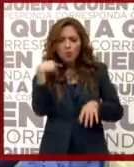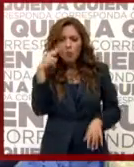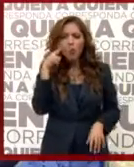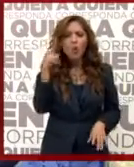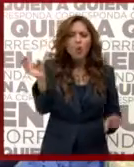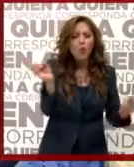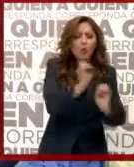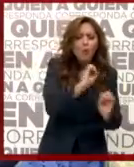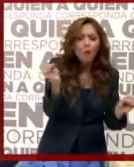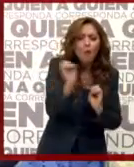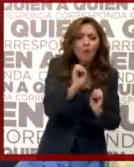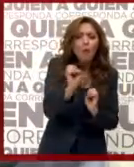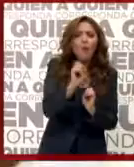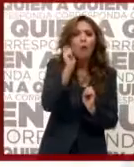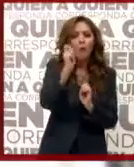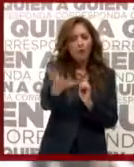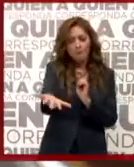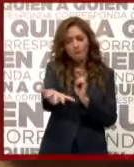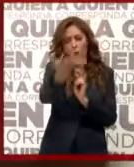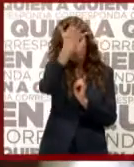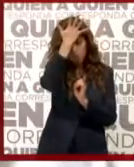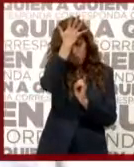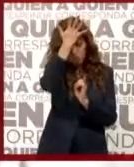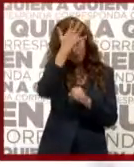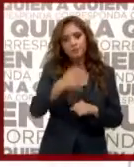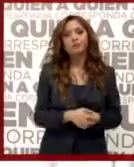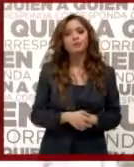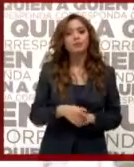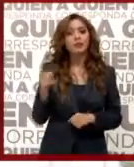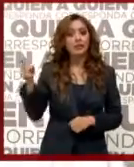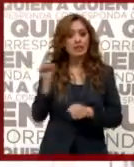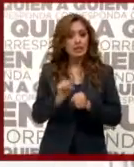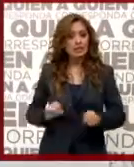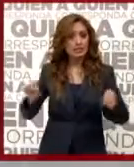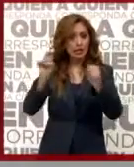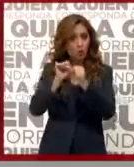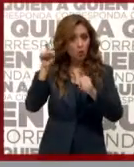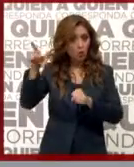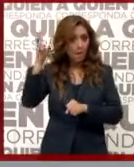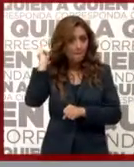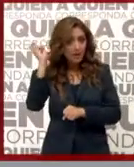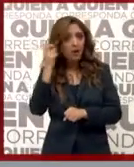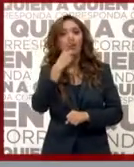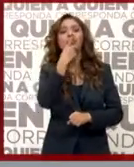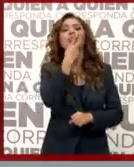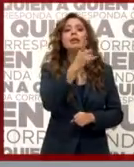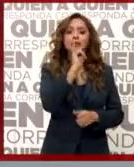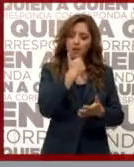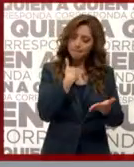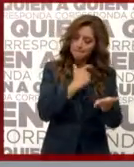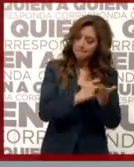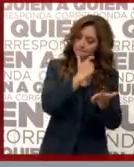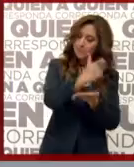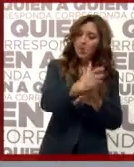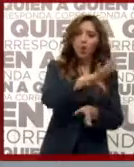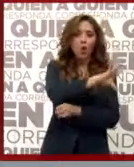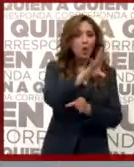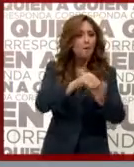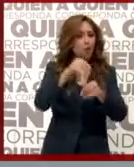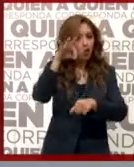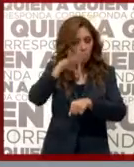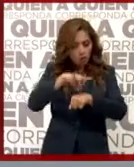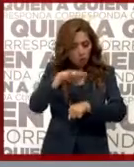la vista por el impacto del golpe. Nos comenta que la aseguradora del camión le dijo que cubriría todos los gastos médicos y que